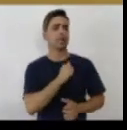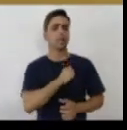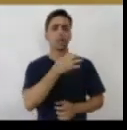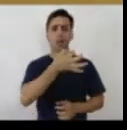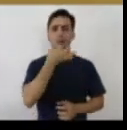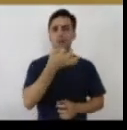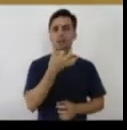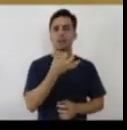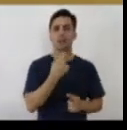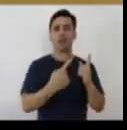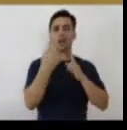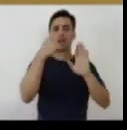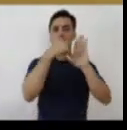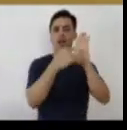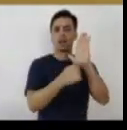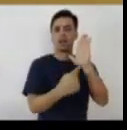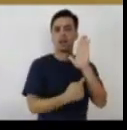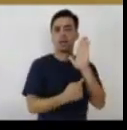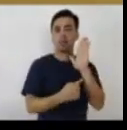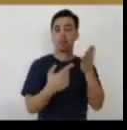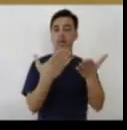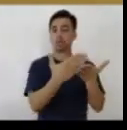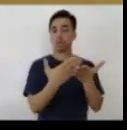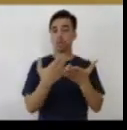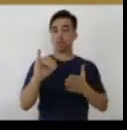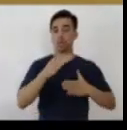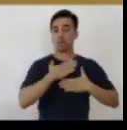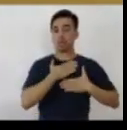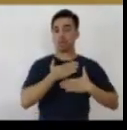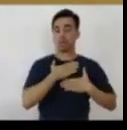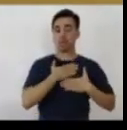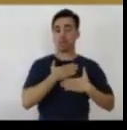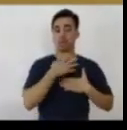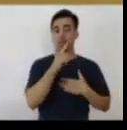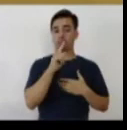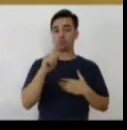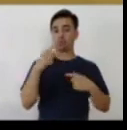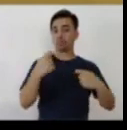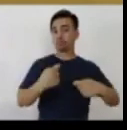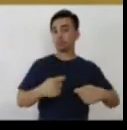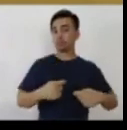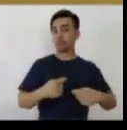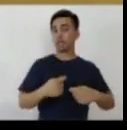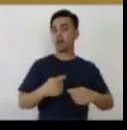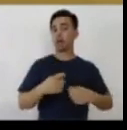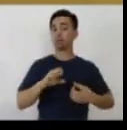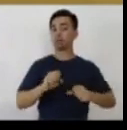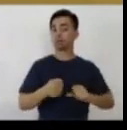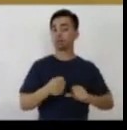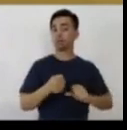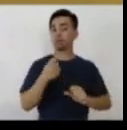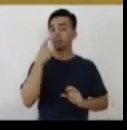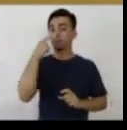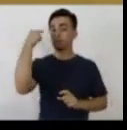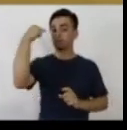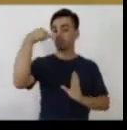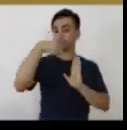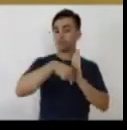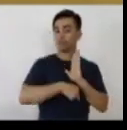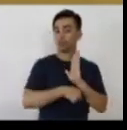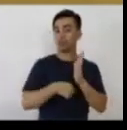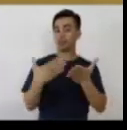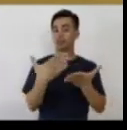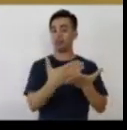de llamar la atención sobre aquellos elementos que en su estudio independiente ustedes deben tratar de poner